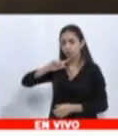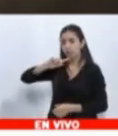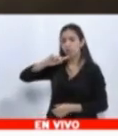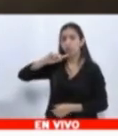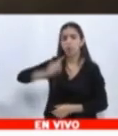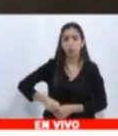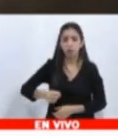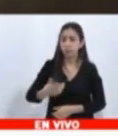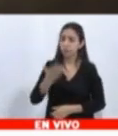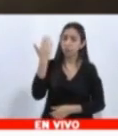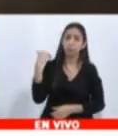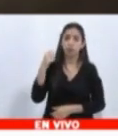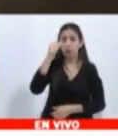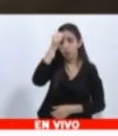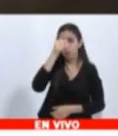he ordenado